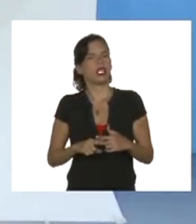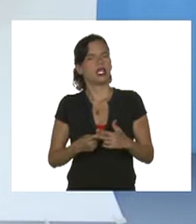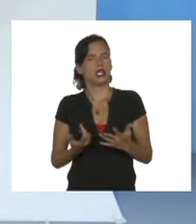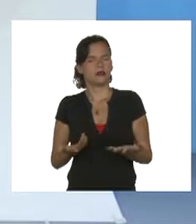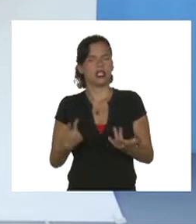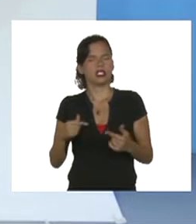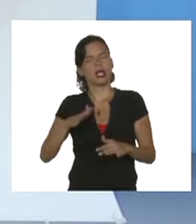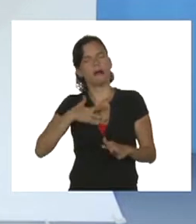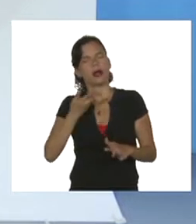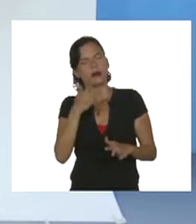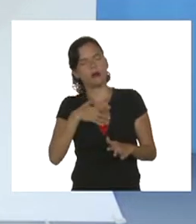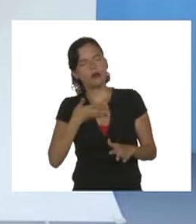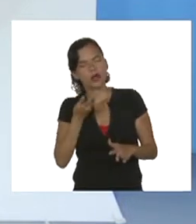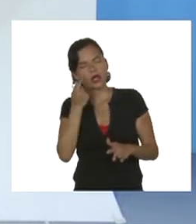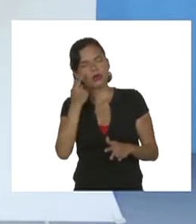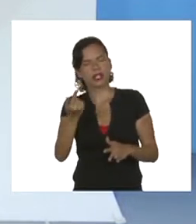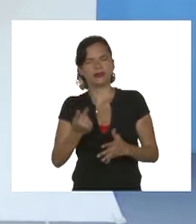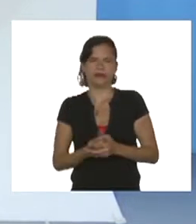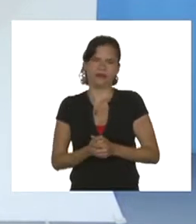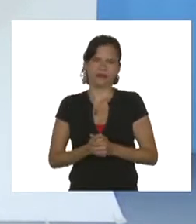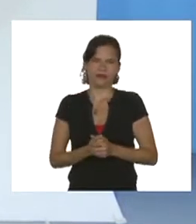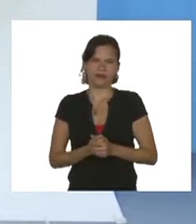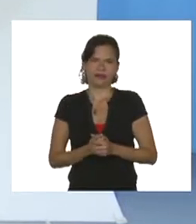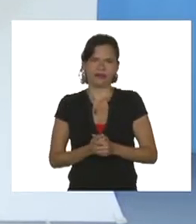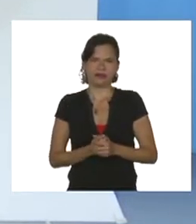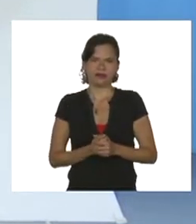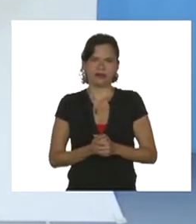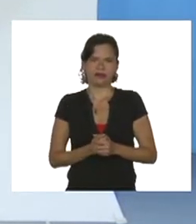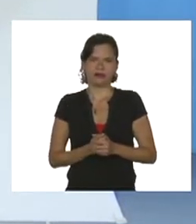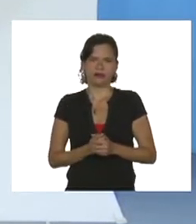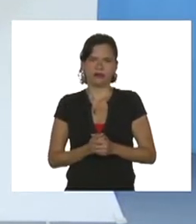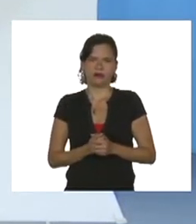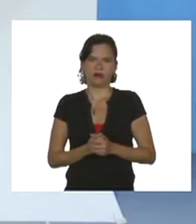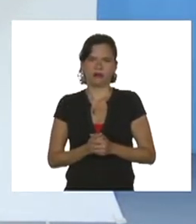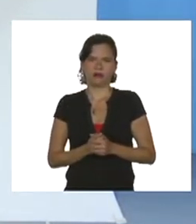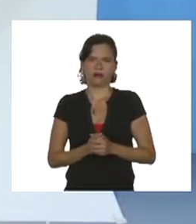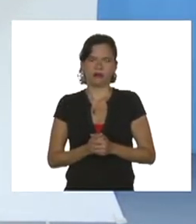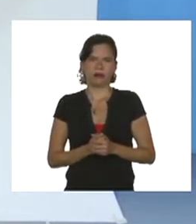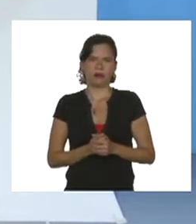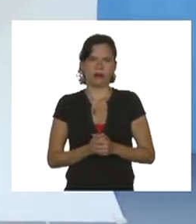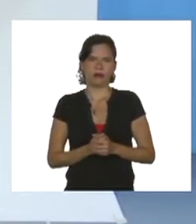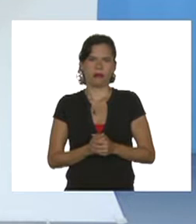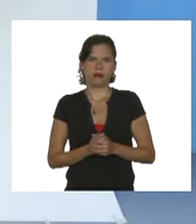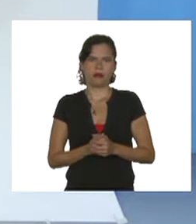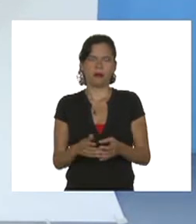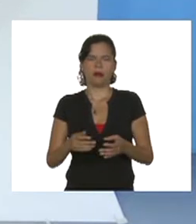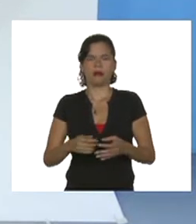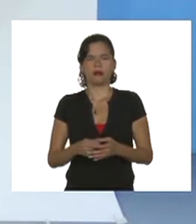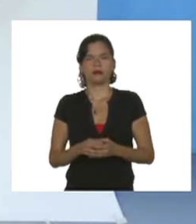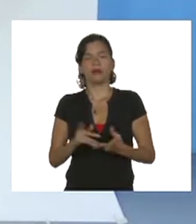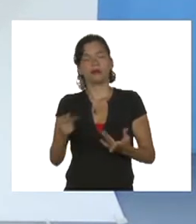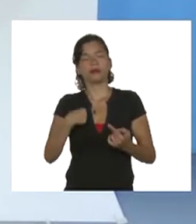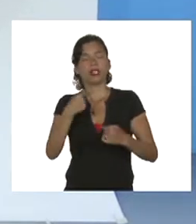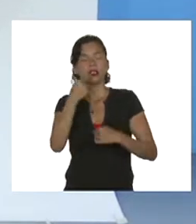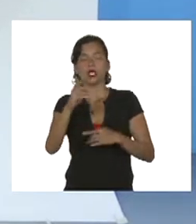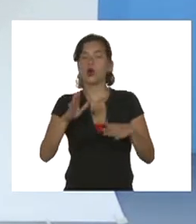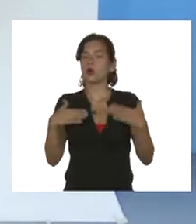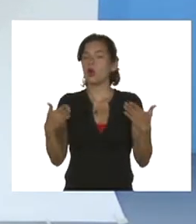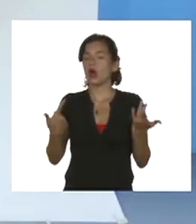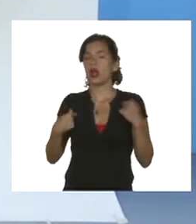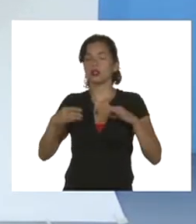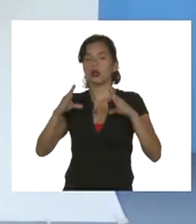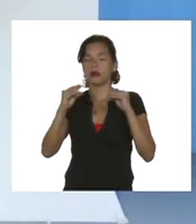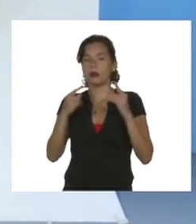diferentes herramientas para poder ser detallados o poder ser hacer una descripción de alguno de ellos. Es decir, cuando hablamos de